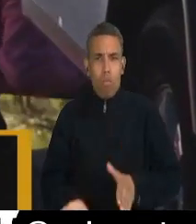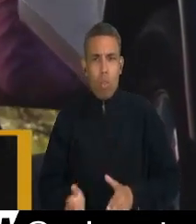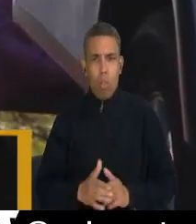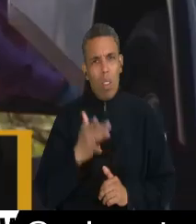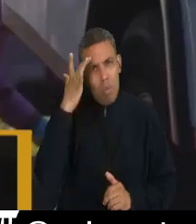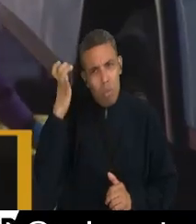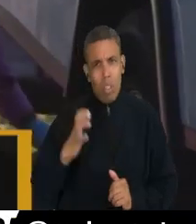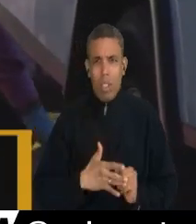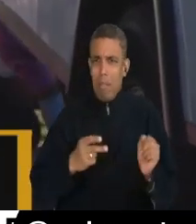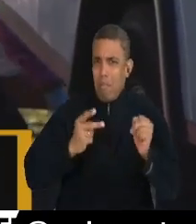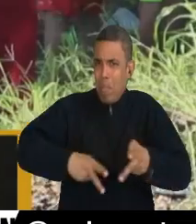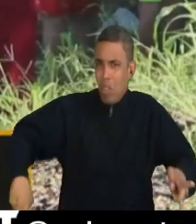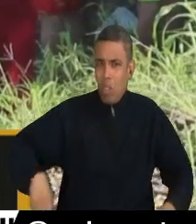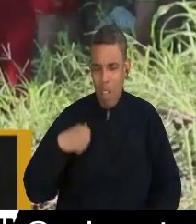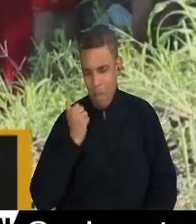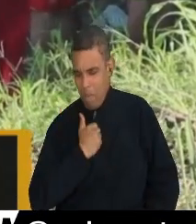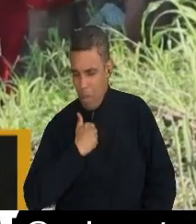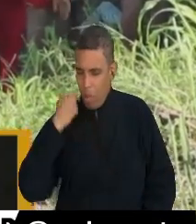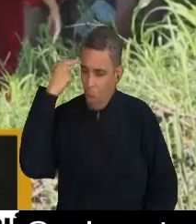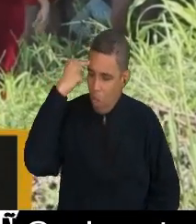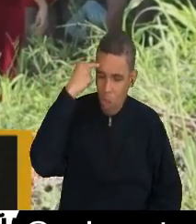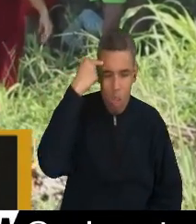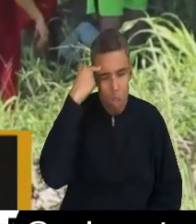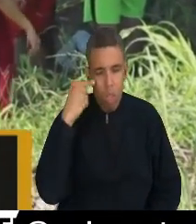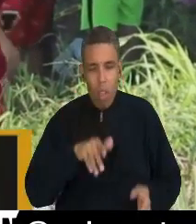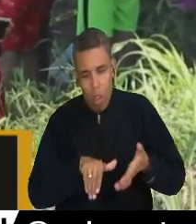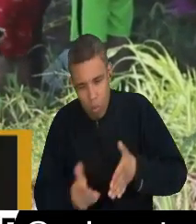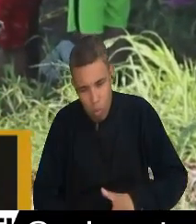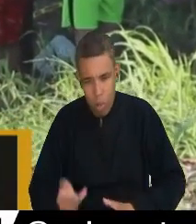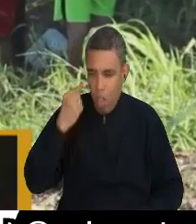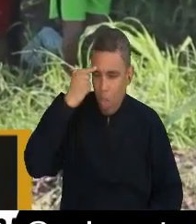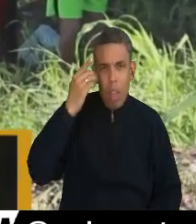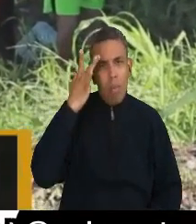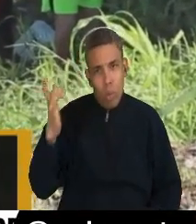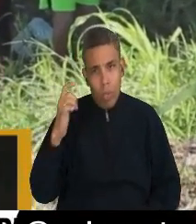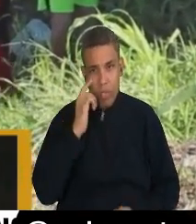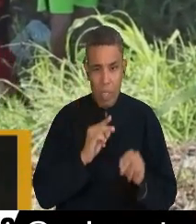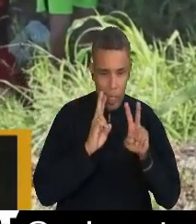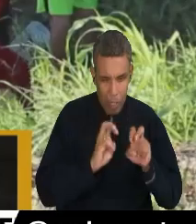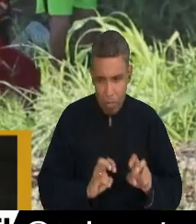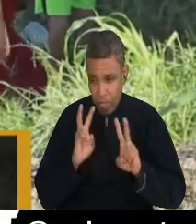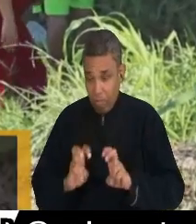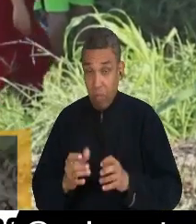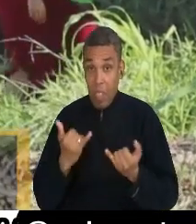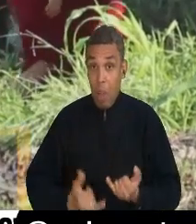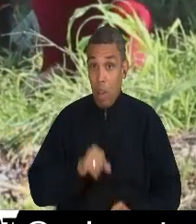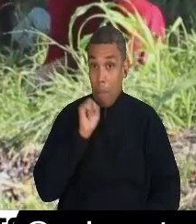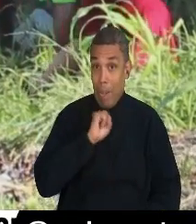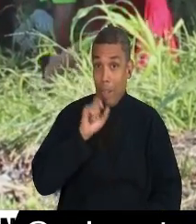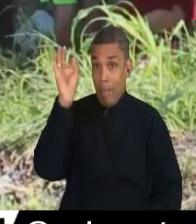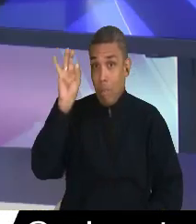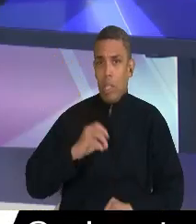que las personas tomaron la fatal decisión de quitarse la vida. Los casos de suicidio han ido en aumento en el puerto